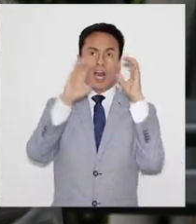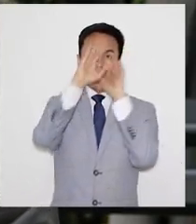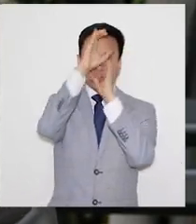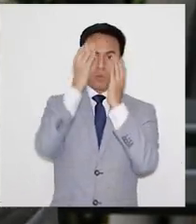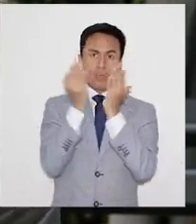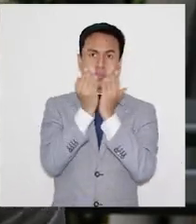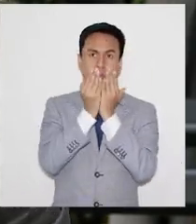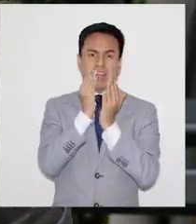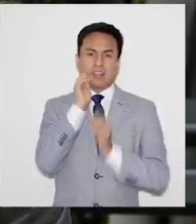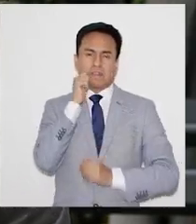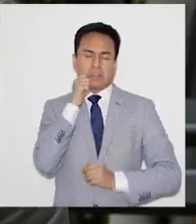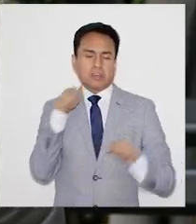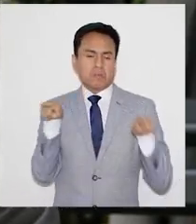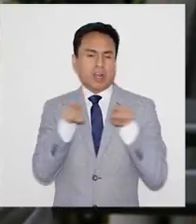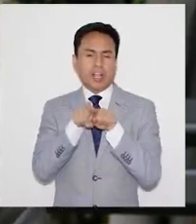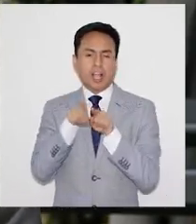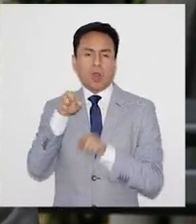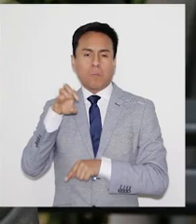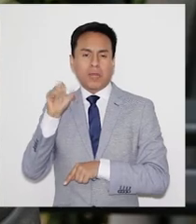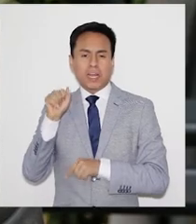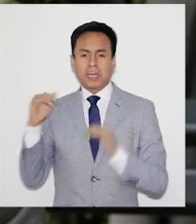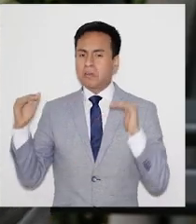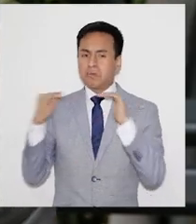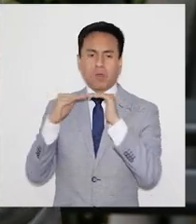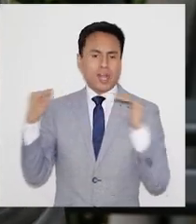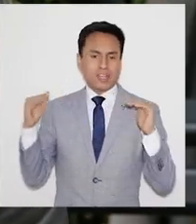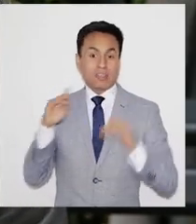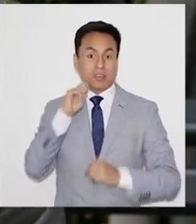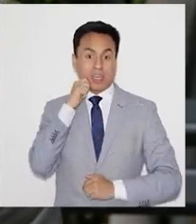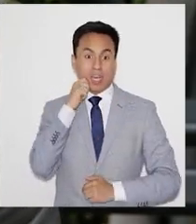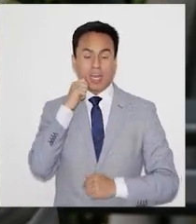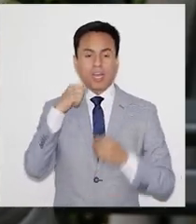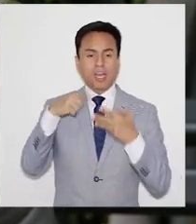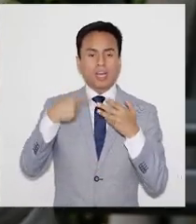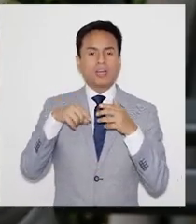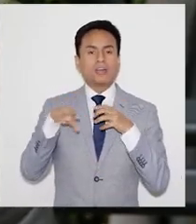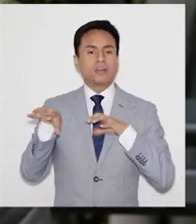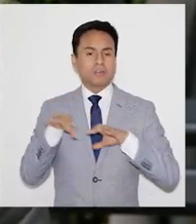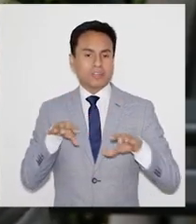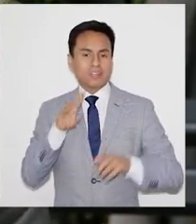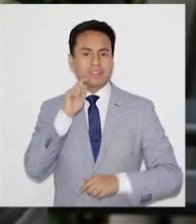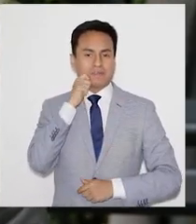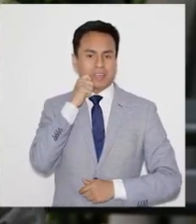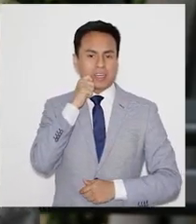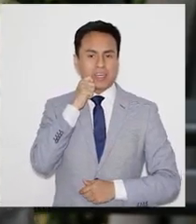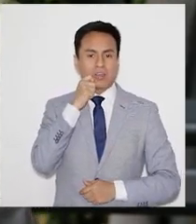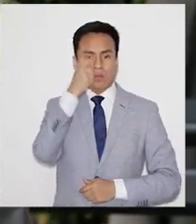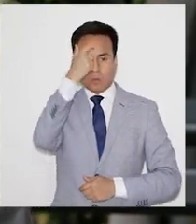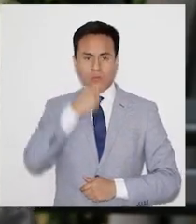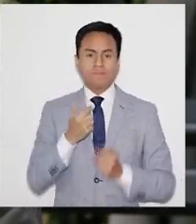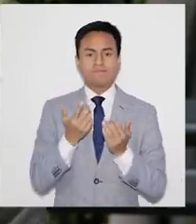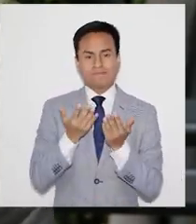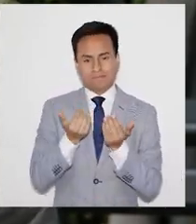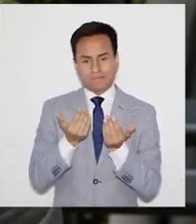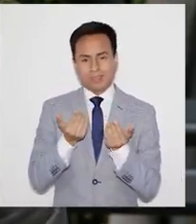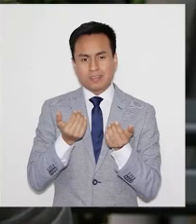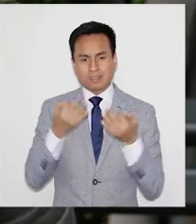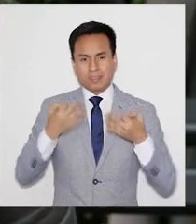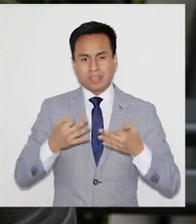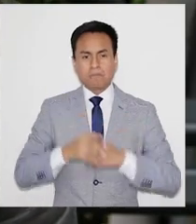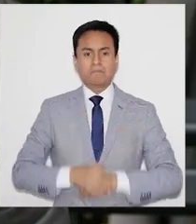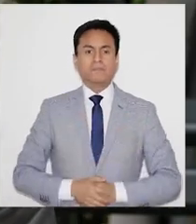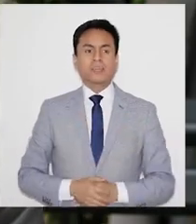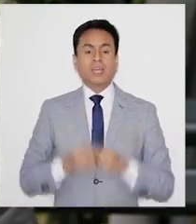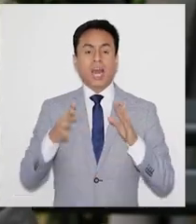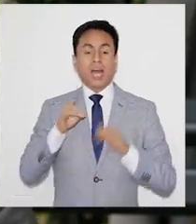como una ópera. En el fondo son las cosas que uno necesita